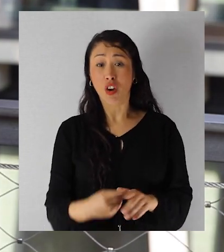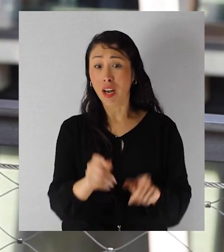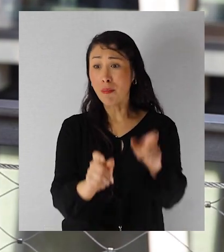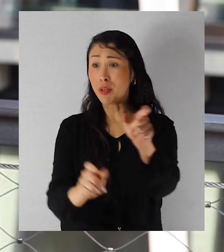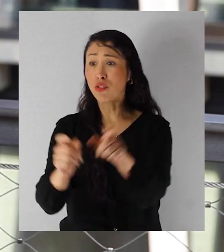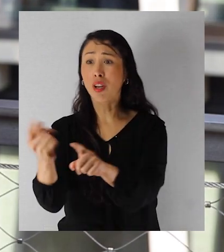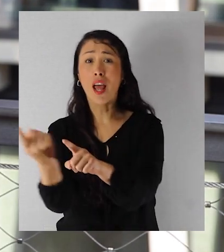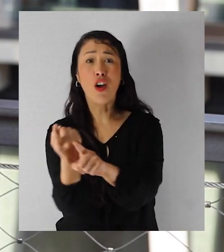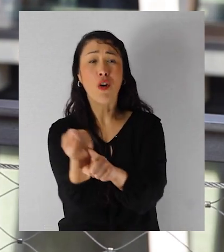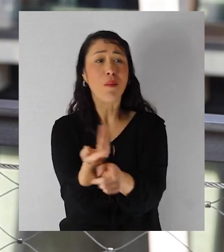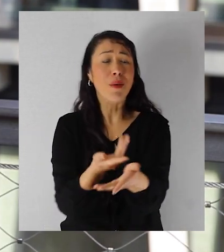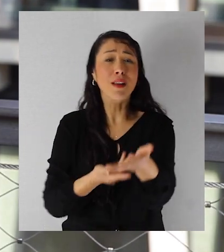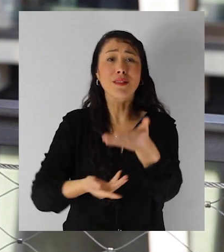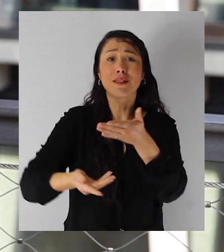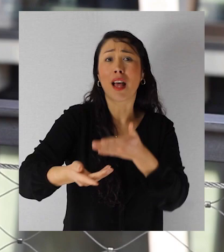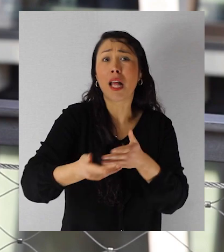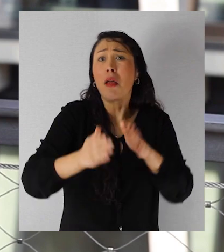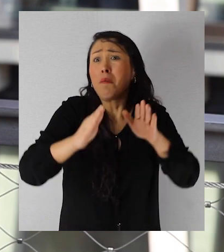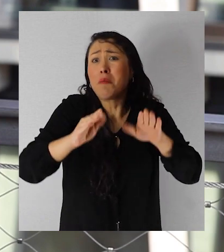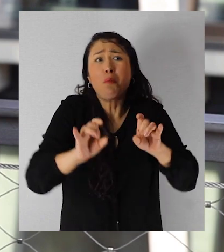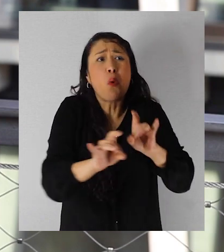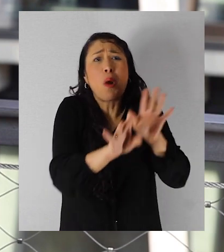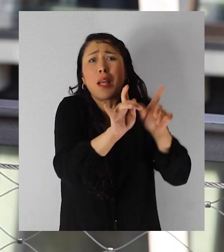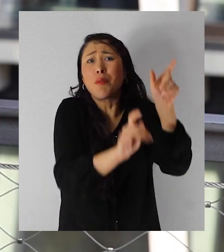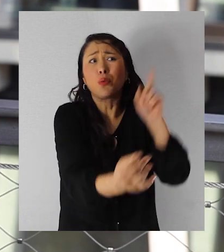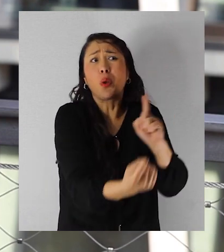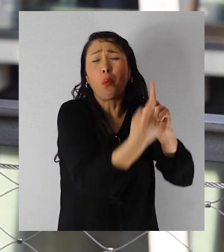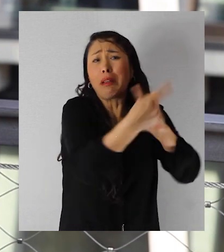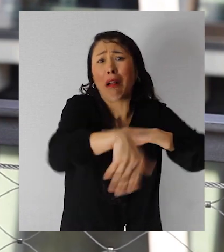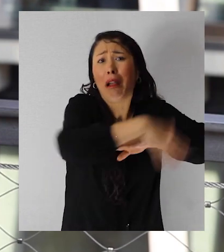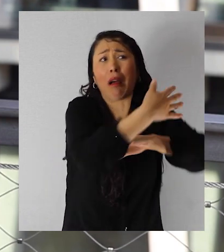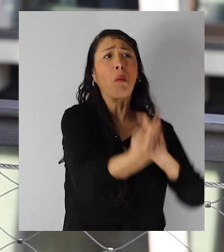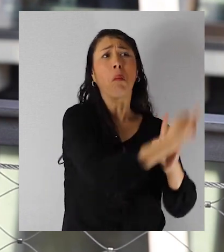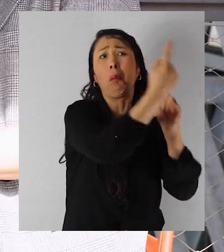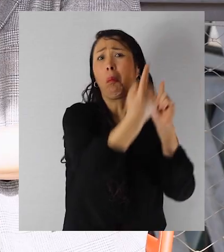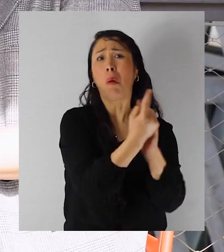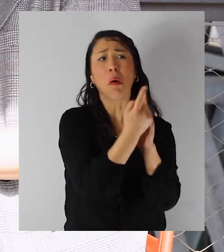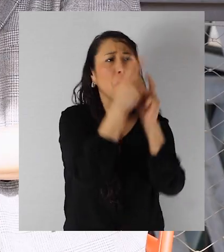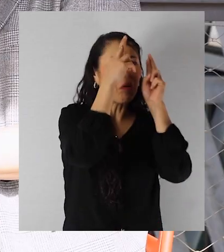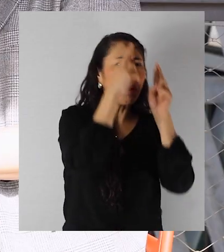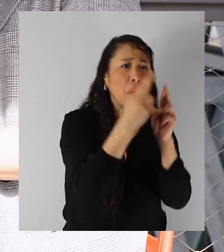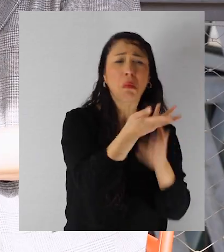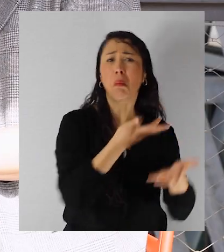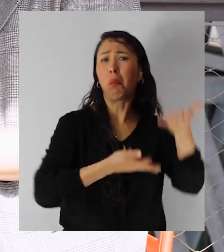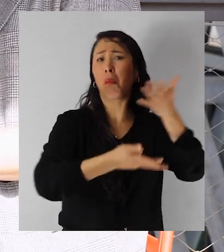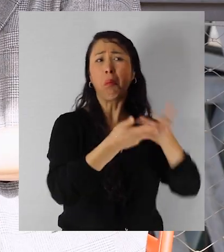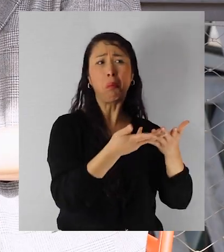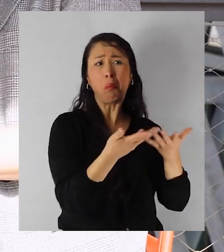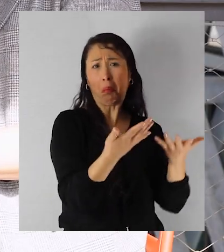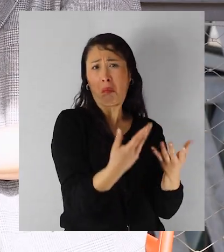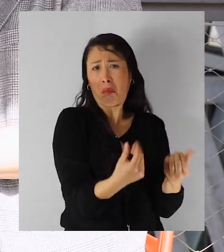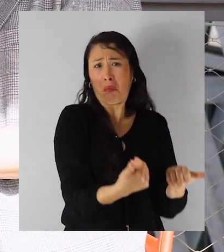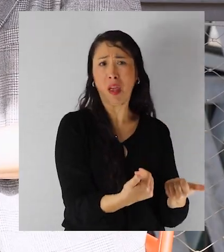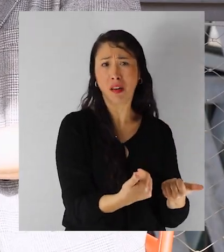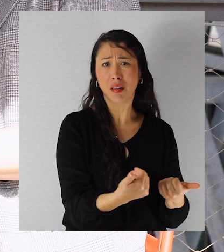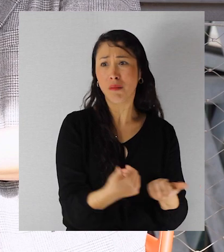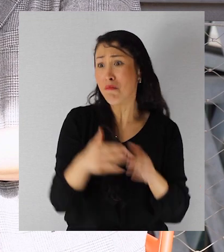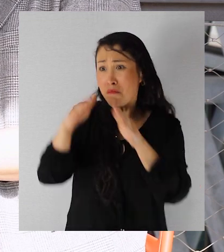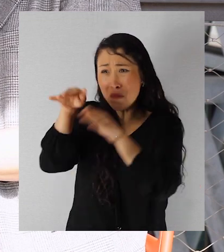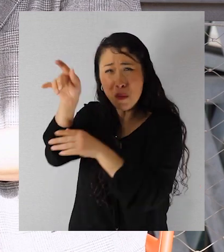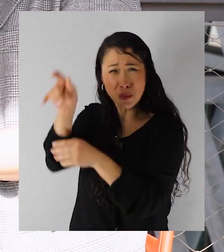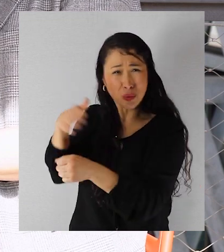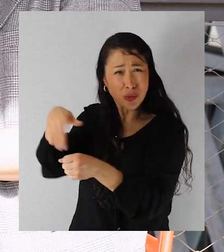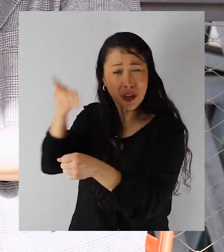Hablar con las personas, insisto en esto, como hablarías con cualquier otra persona en la calle. con ese respeto y con esa deferencia. La